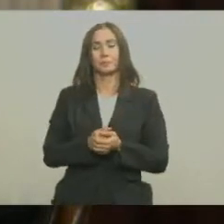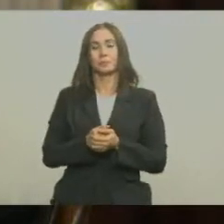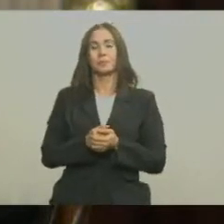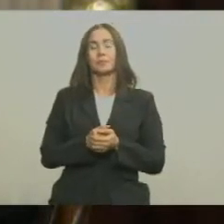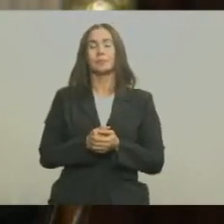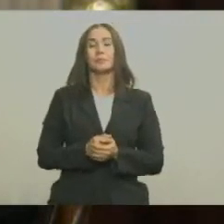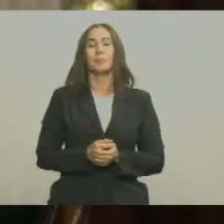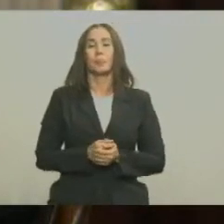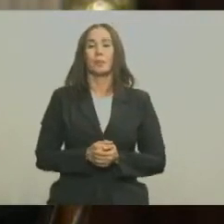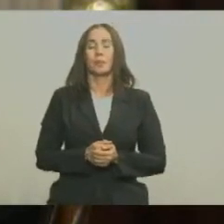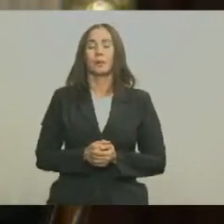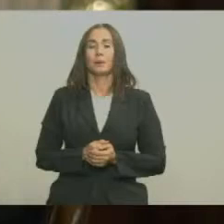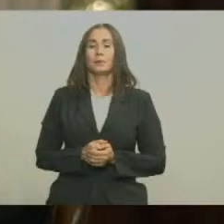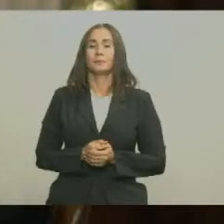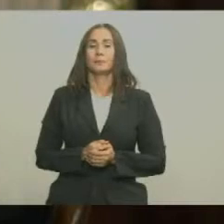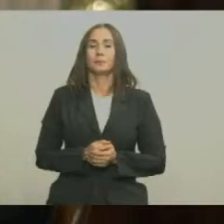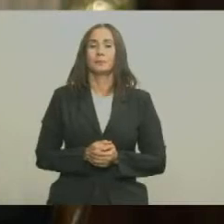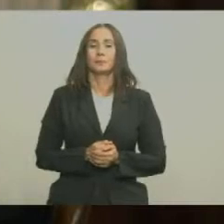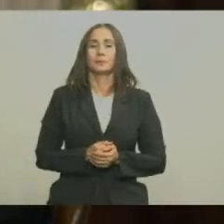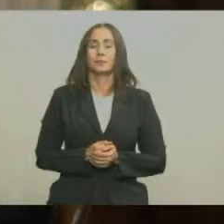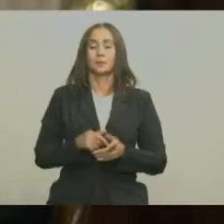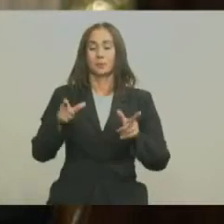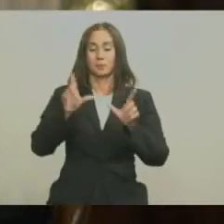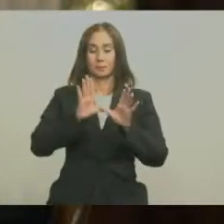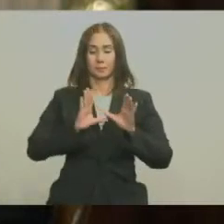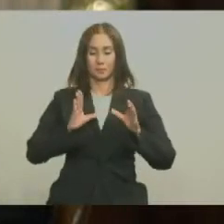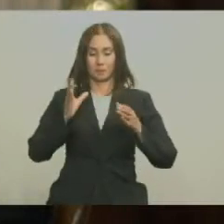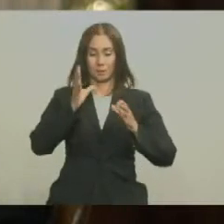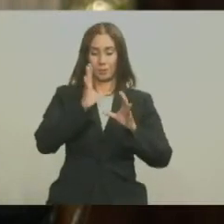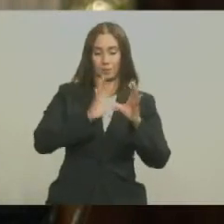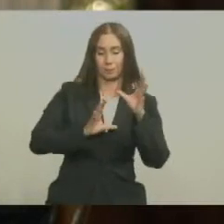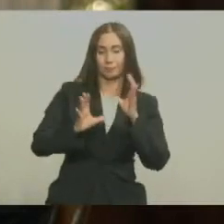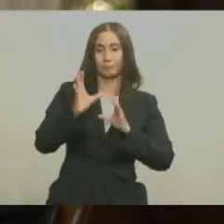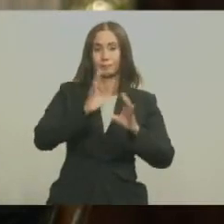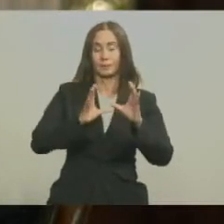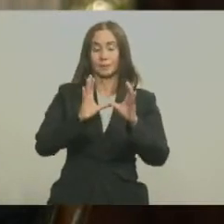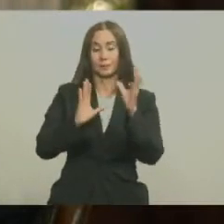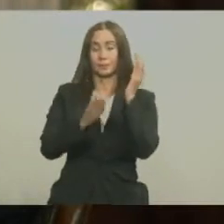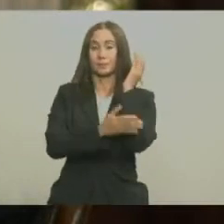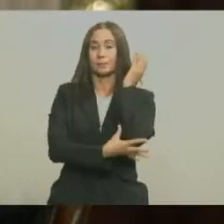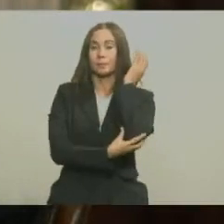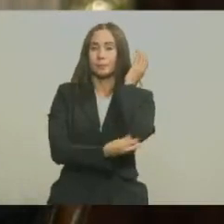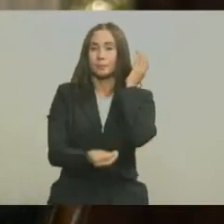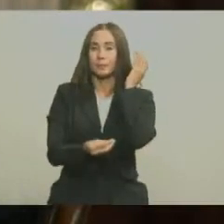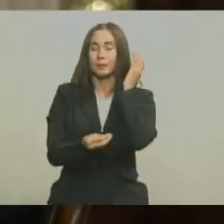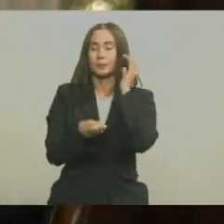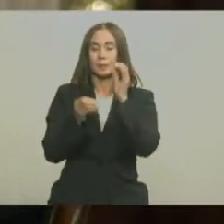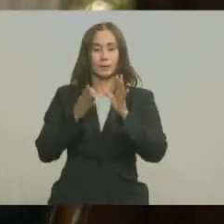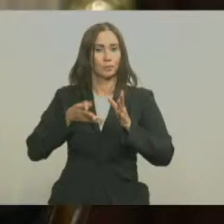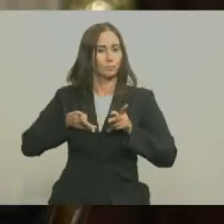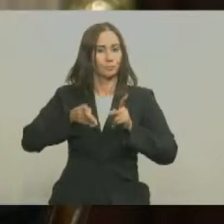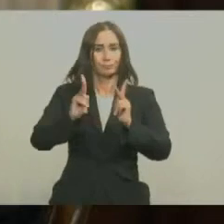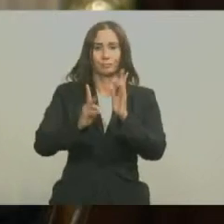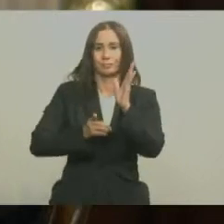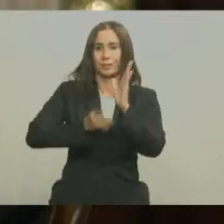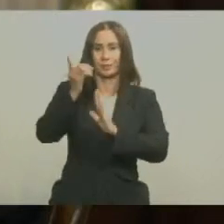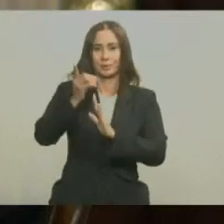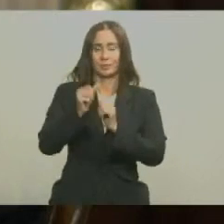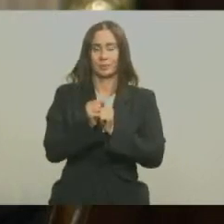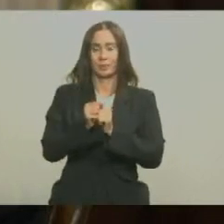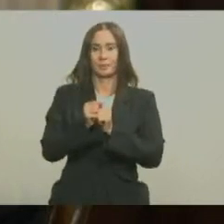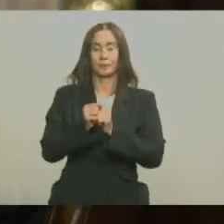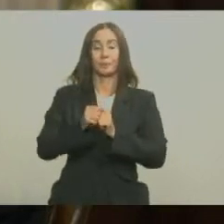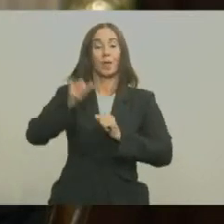perpetuando así el ciclo de la pobreza que impide su pleno desarrollo. No podemos